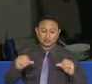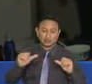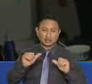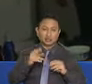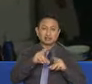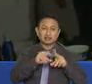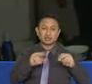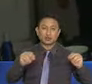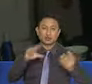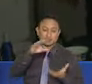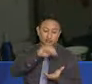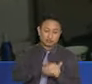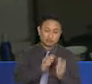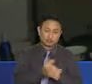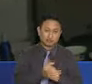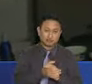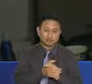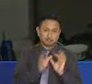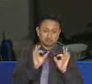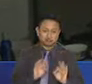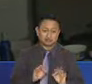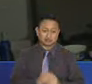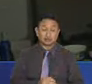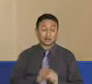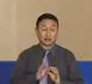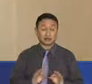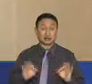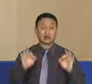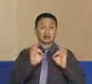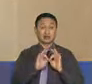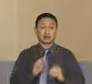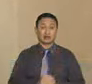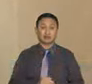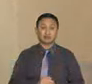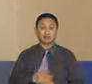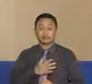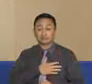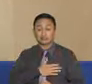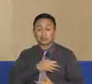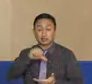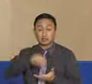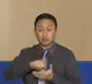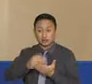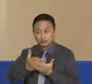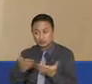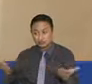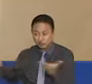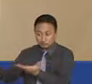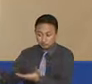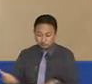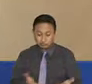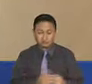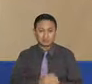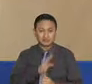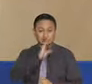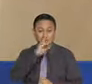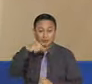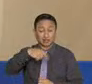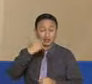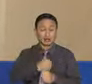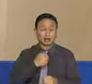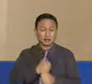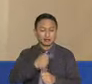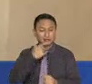naturales Sanitas que es lo más importante es la ciudad que nos ha abierto la puerta las puertas siempre tenemos trabajo y